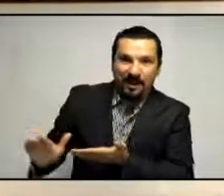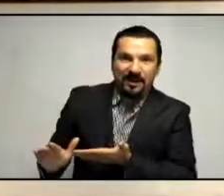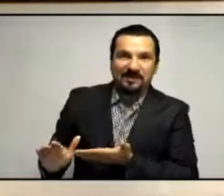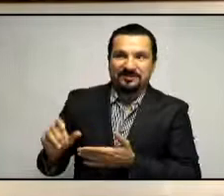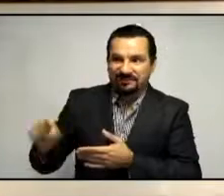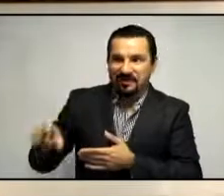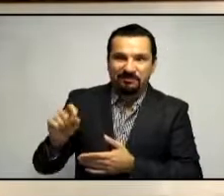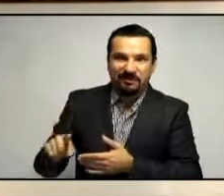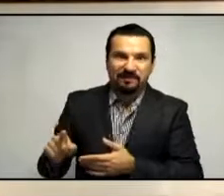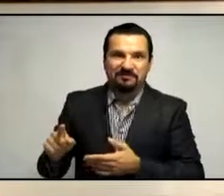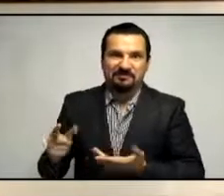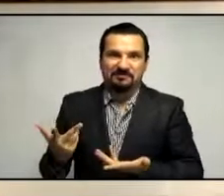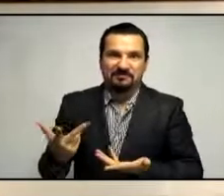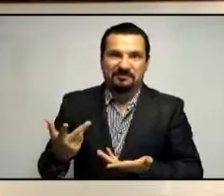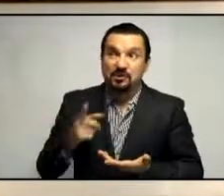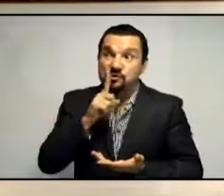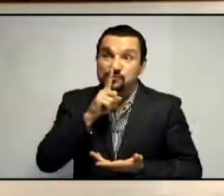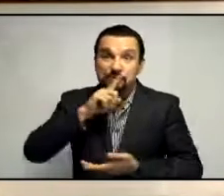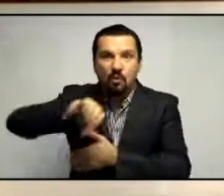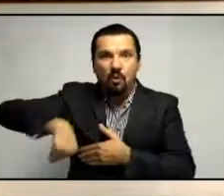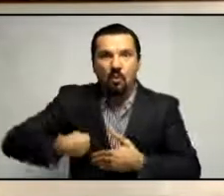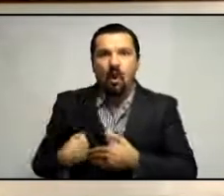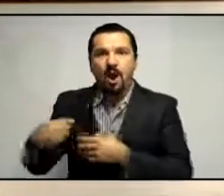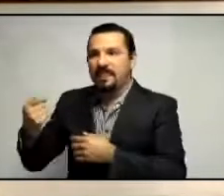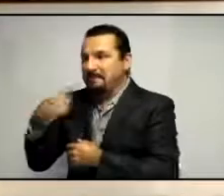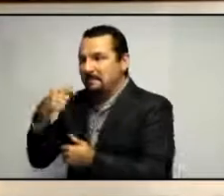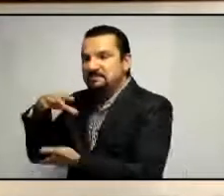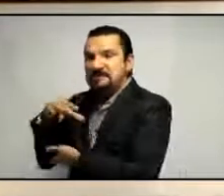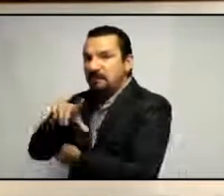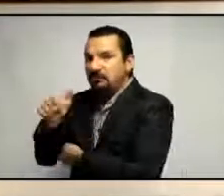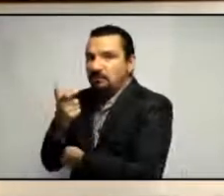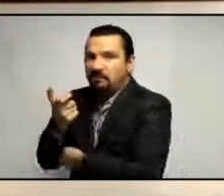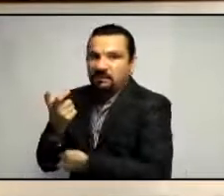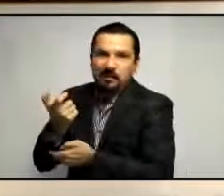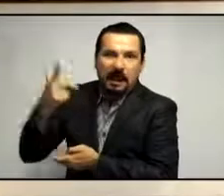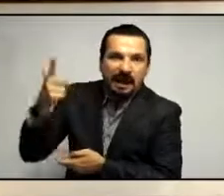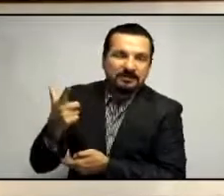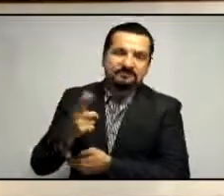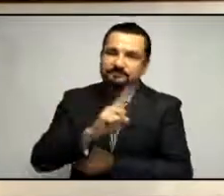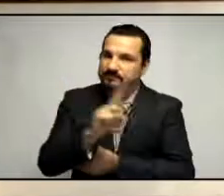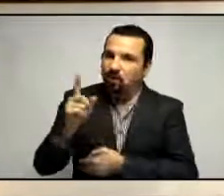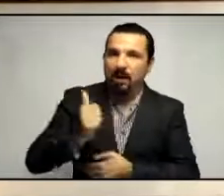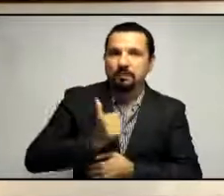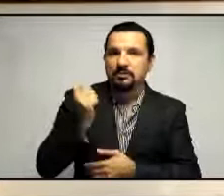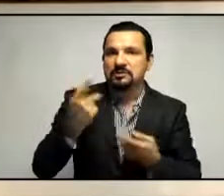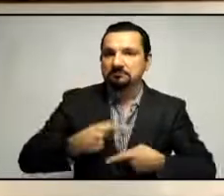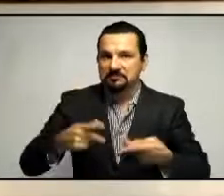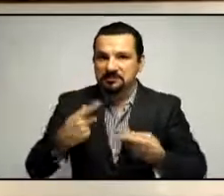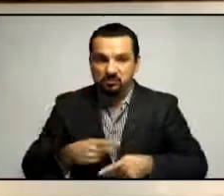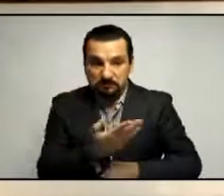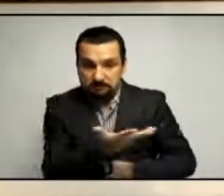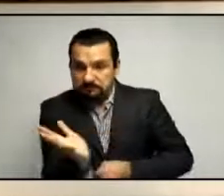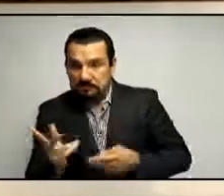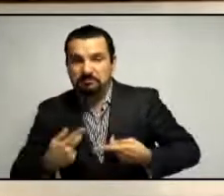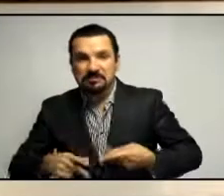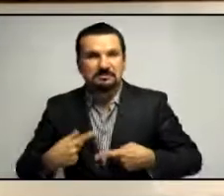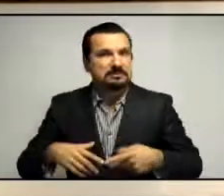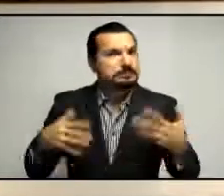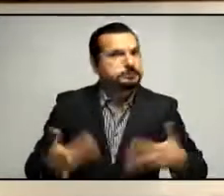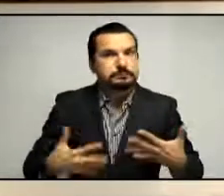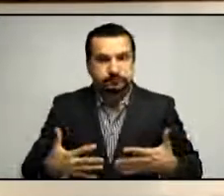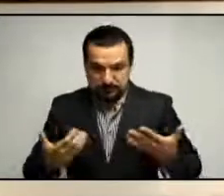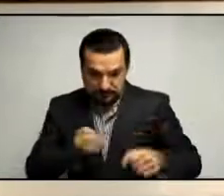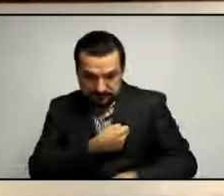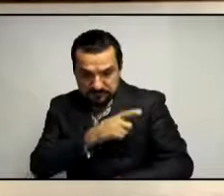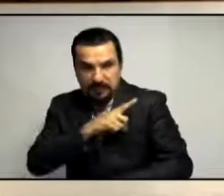estén escondiendo y encareciendo las medicinas, aprovechándose de quien va a hacer lo que sea